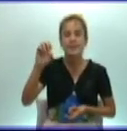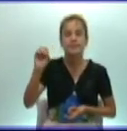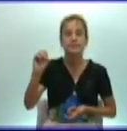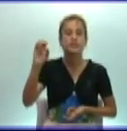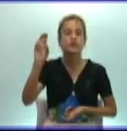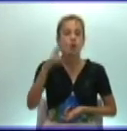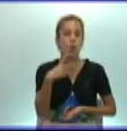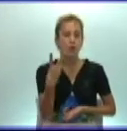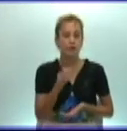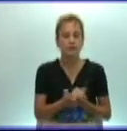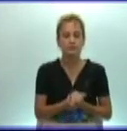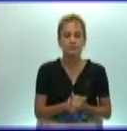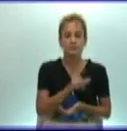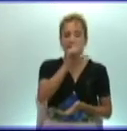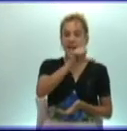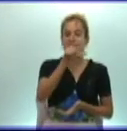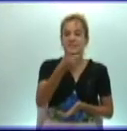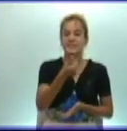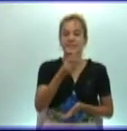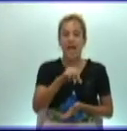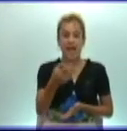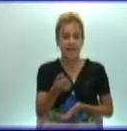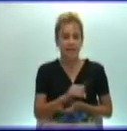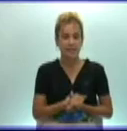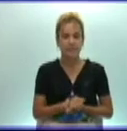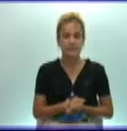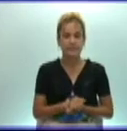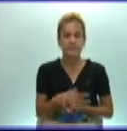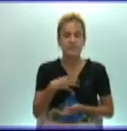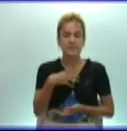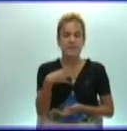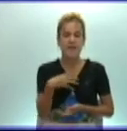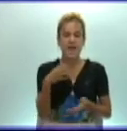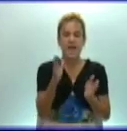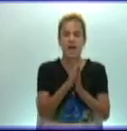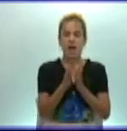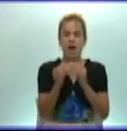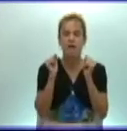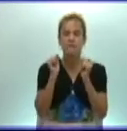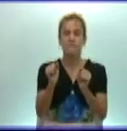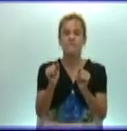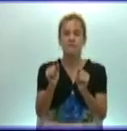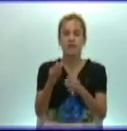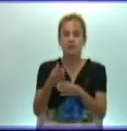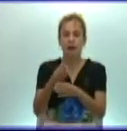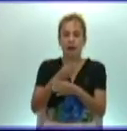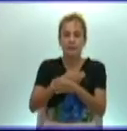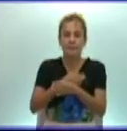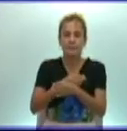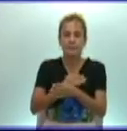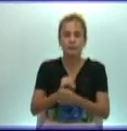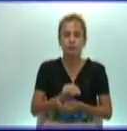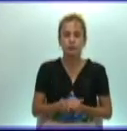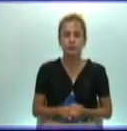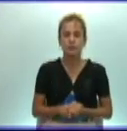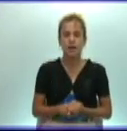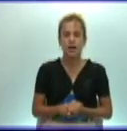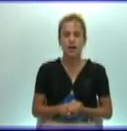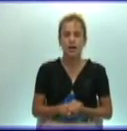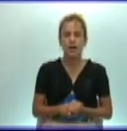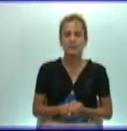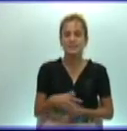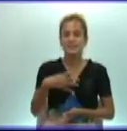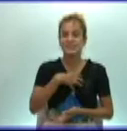vocal. En el caso de las palabras llanas, tienen la sílaba acentuada en la penúltima. Generalmente